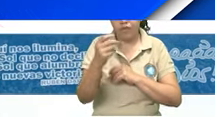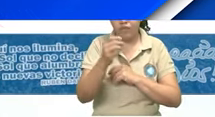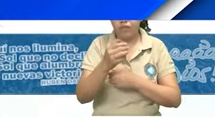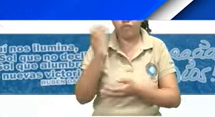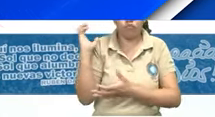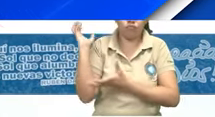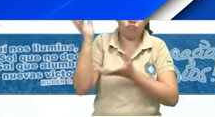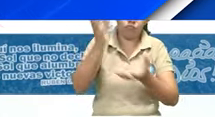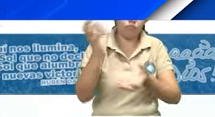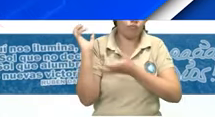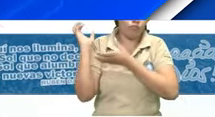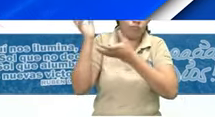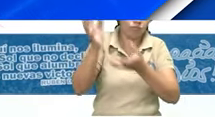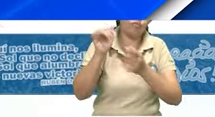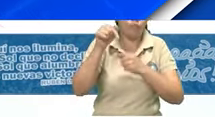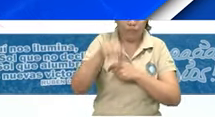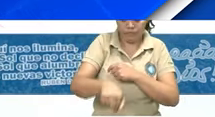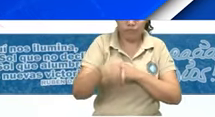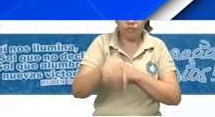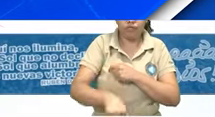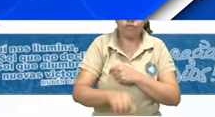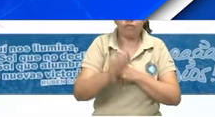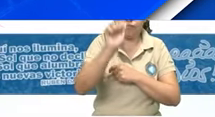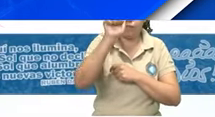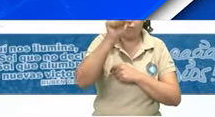de quintales y nos proyectamos